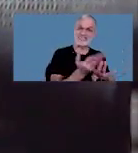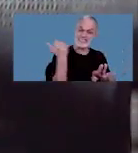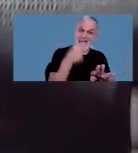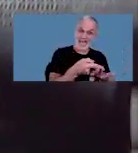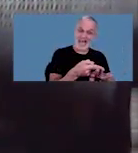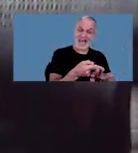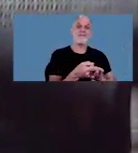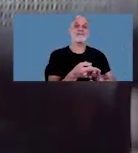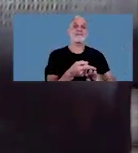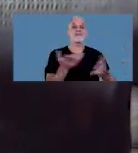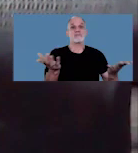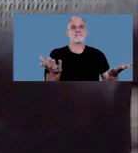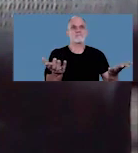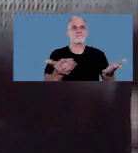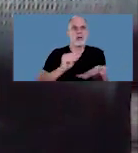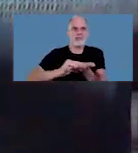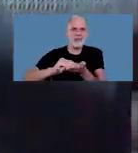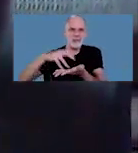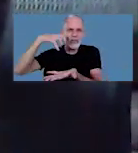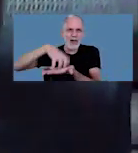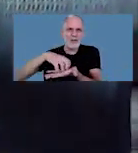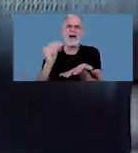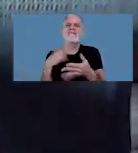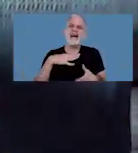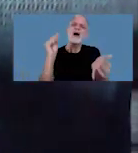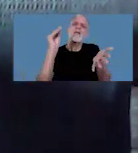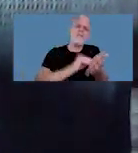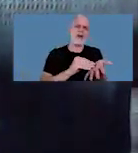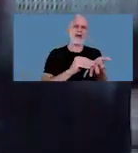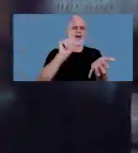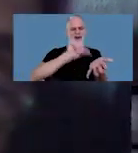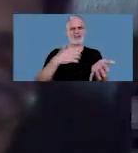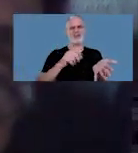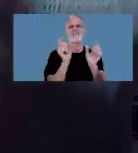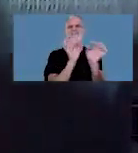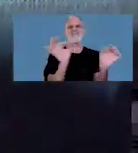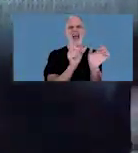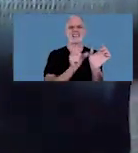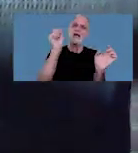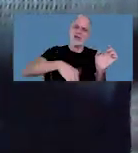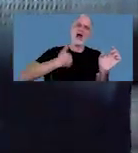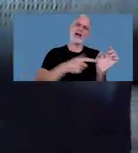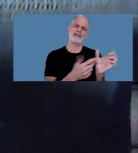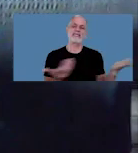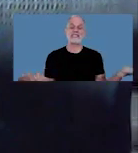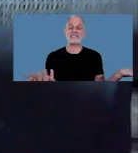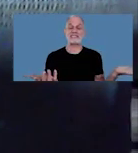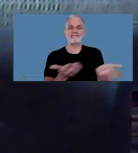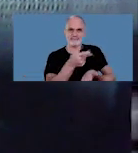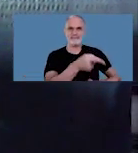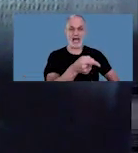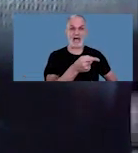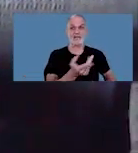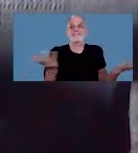¿sí? La verdad que el legislador para mí le faltó poner y situados en el país. Y bueno, cuando se libera esa exención